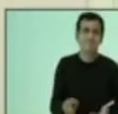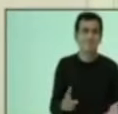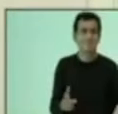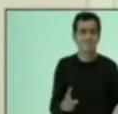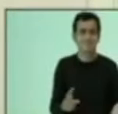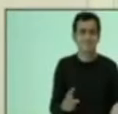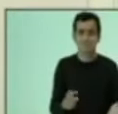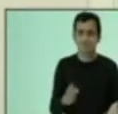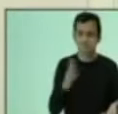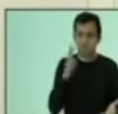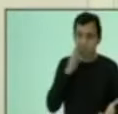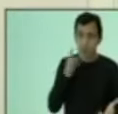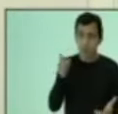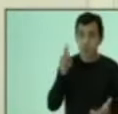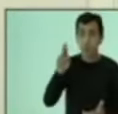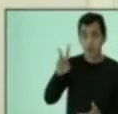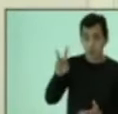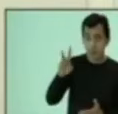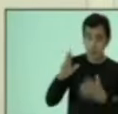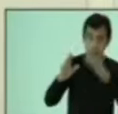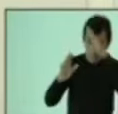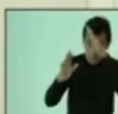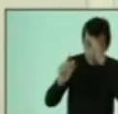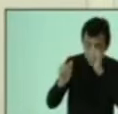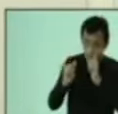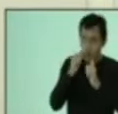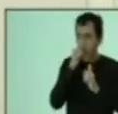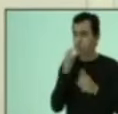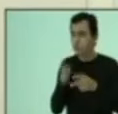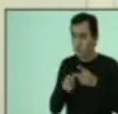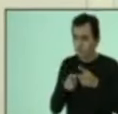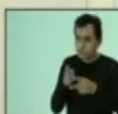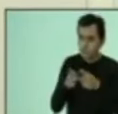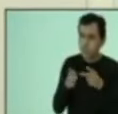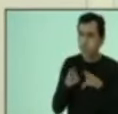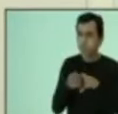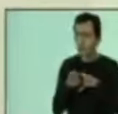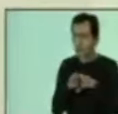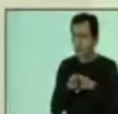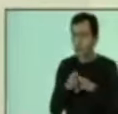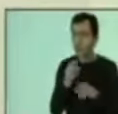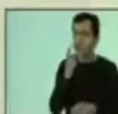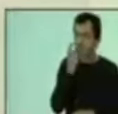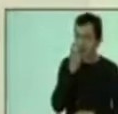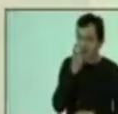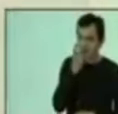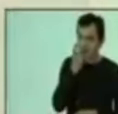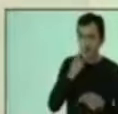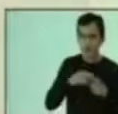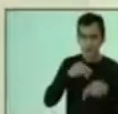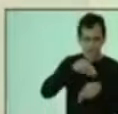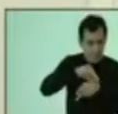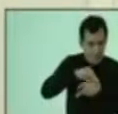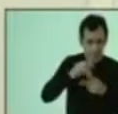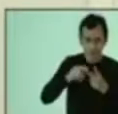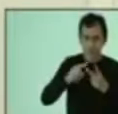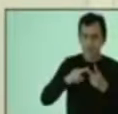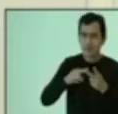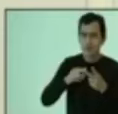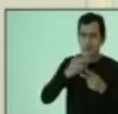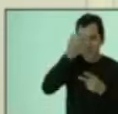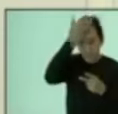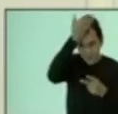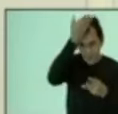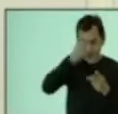acuerdos con la máxima casa de estudios, nuestra Universidad Veracruzana, para que los odontólogos, médicos, enfermeras y trabajadora